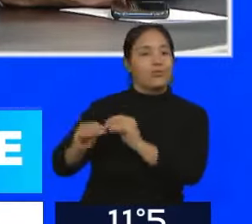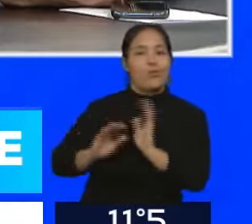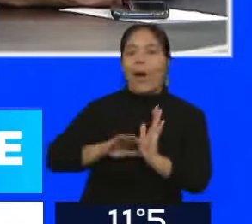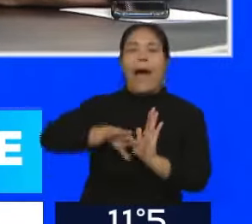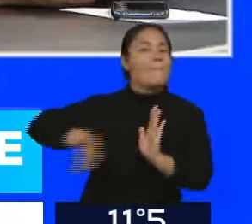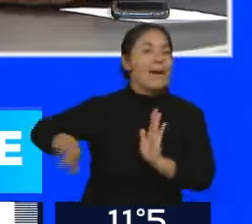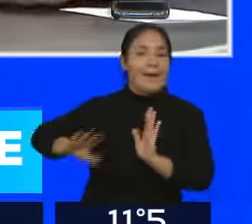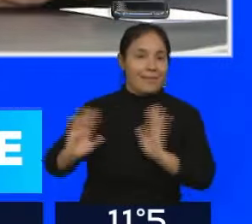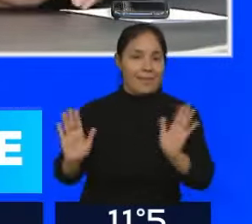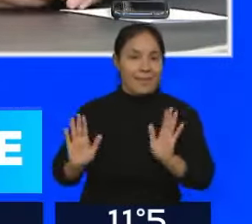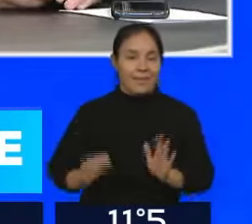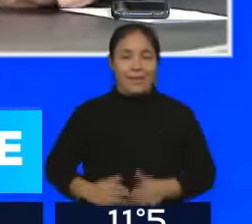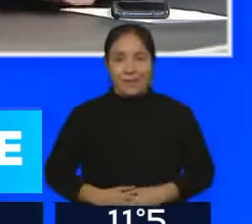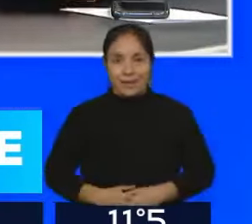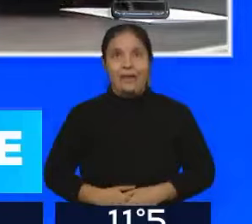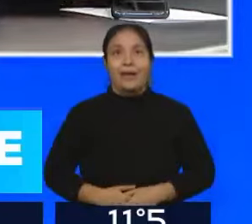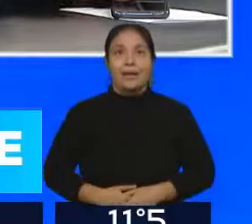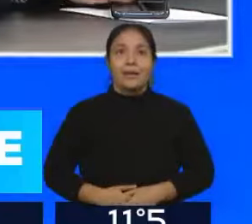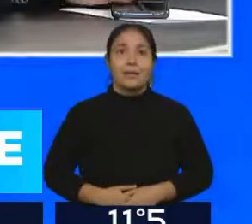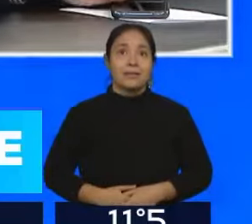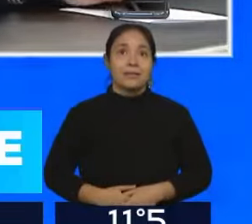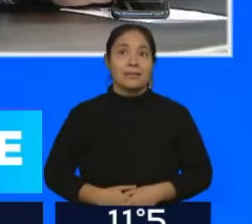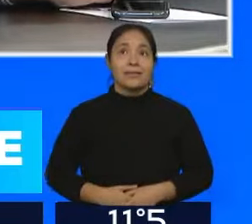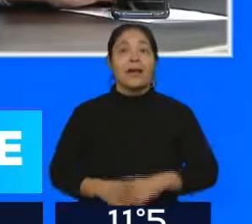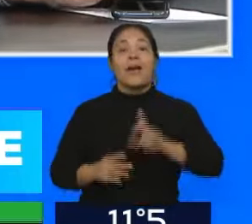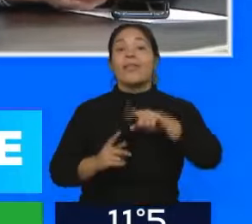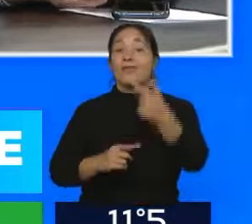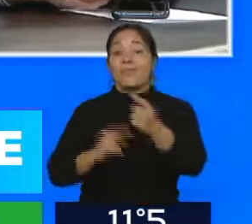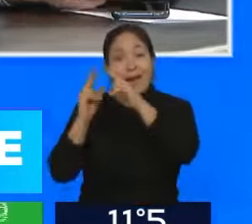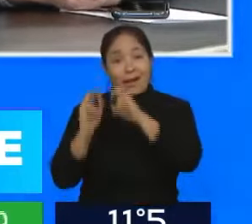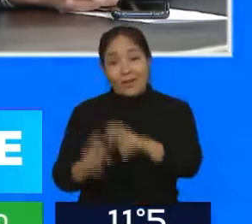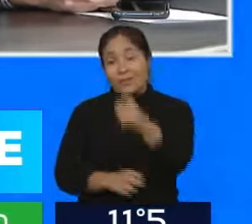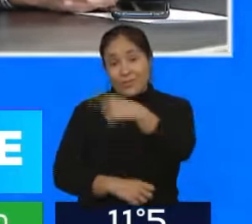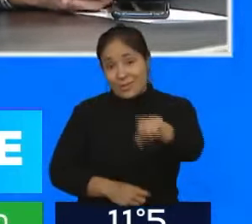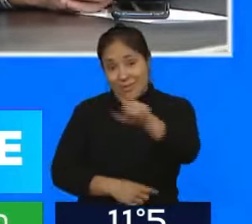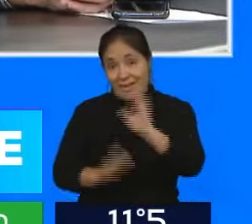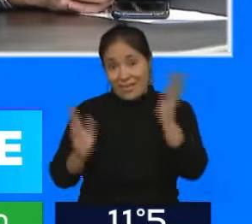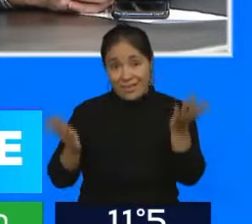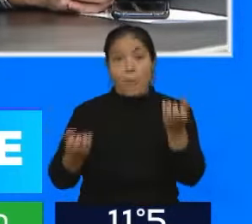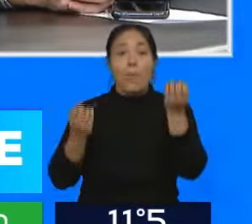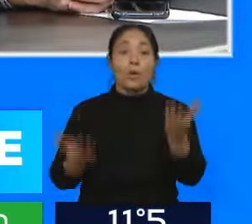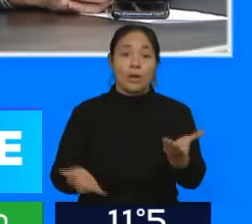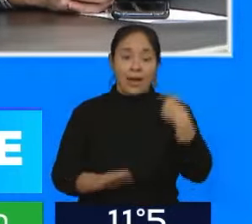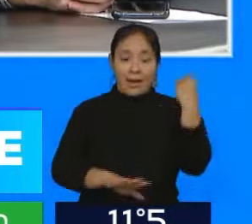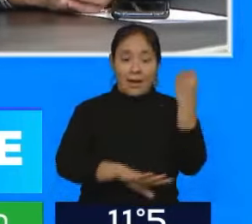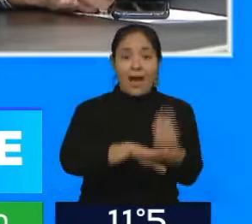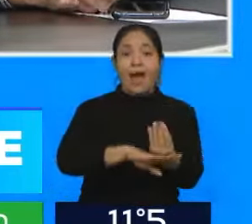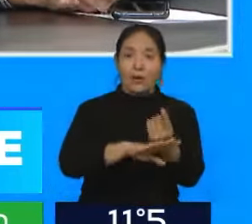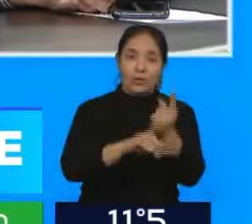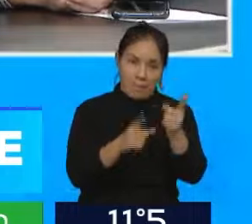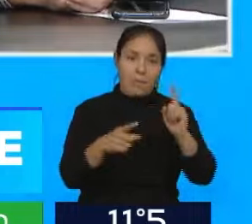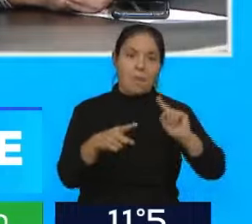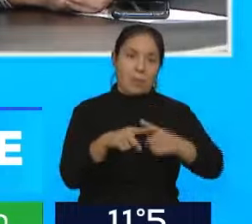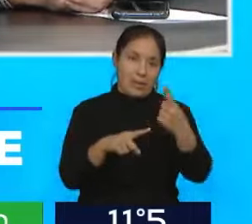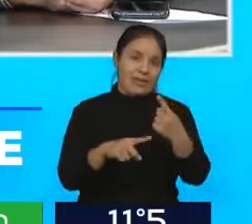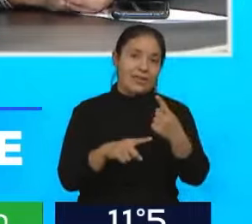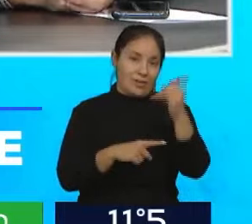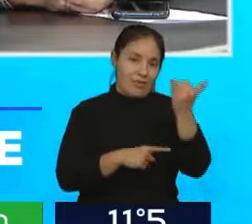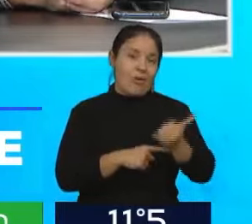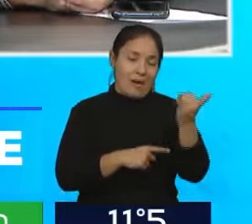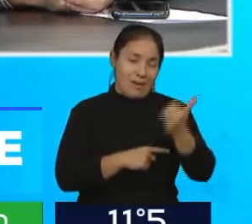Está claro. Bueno, pero son ustedes pues los que analizan eso. Bueno. Porque el cargo también tiene un condimento político muy